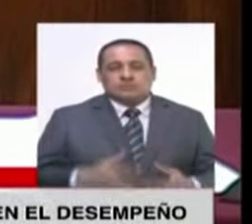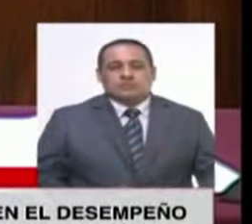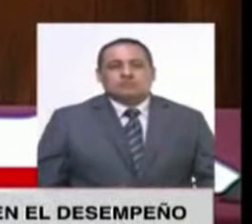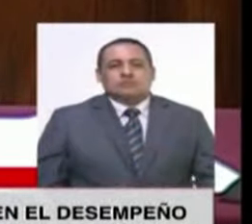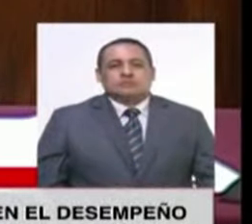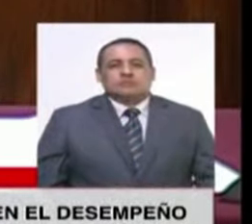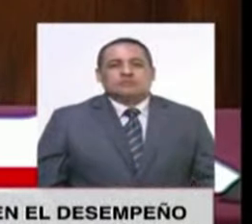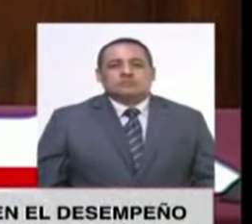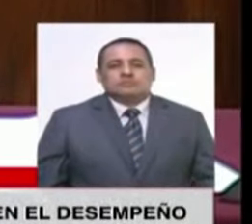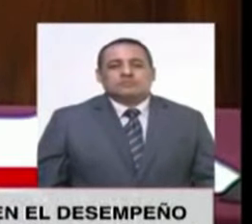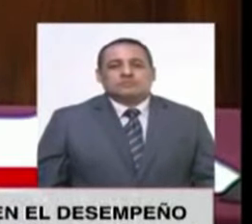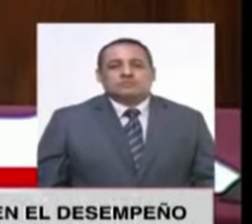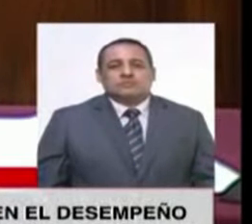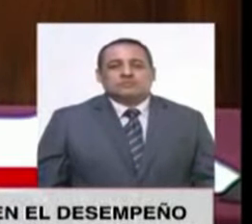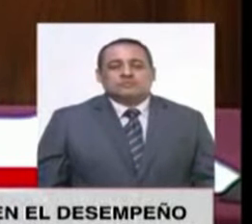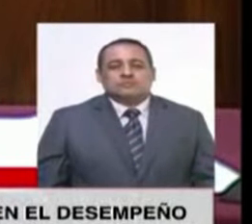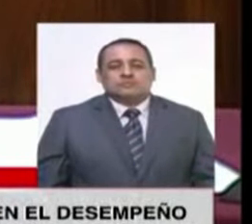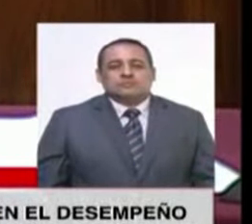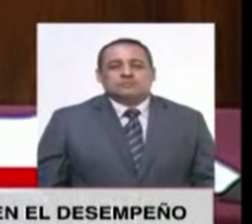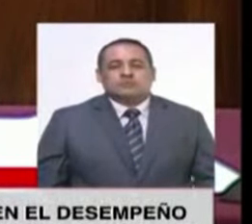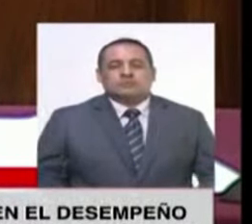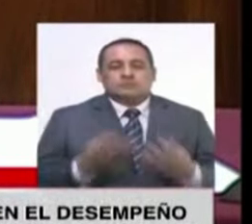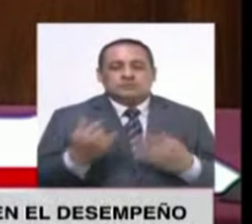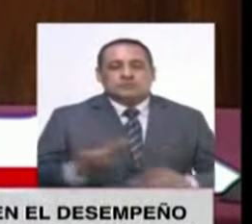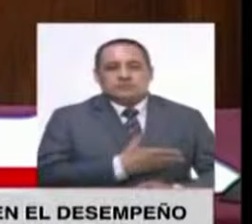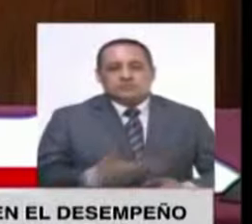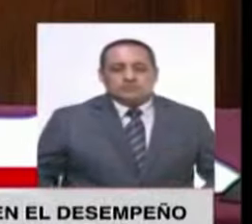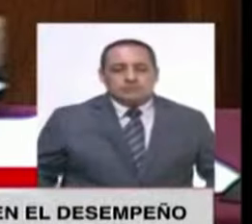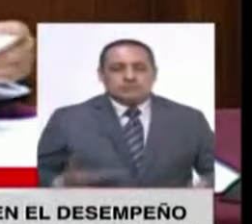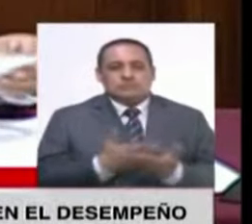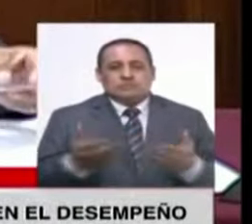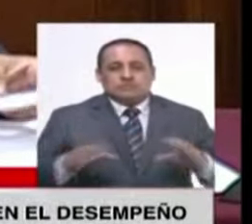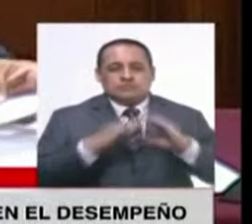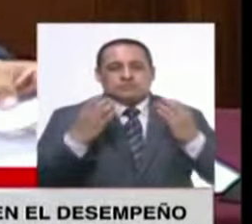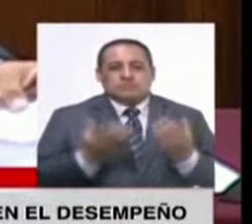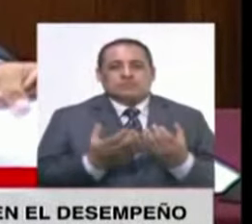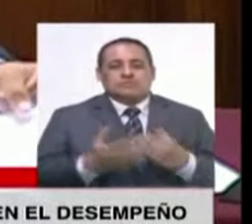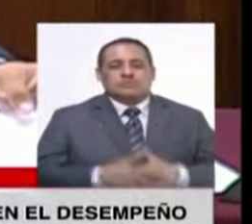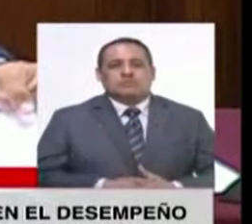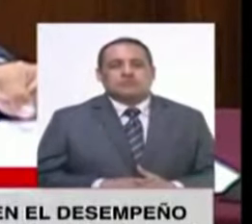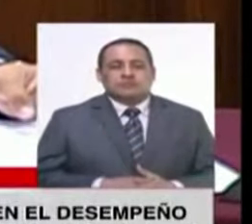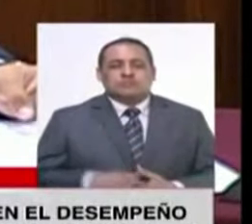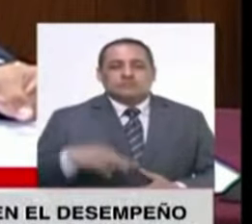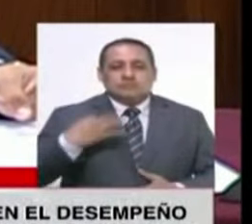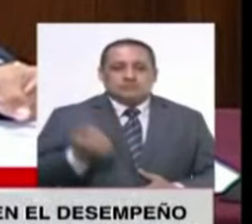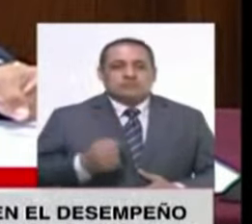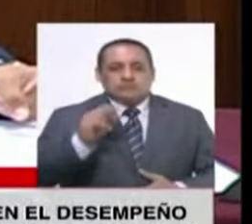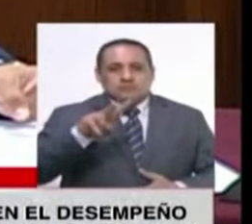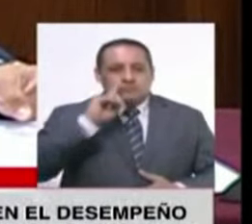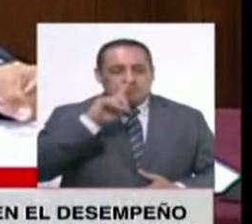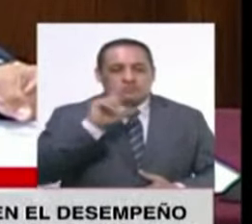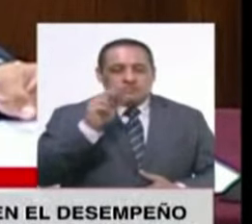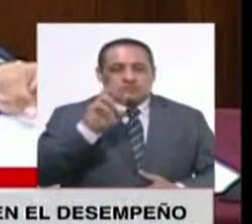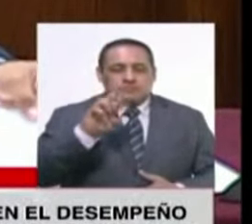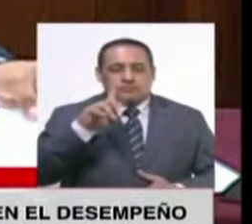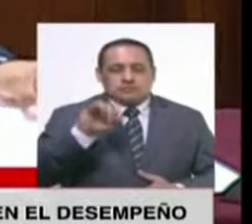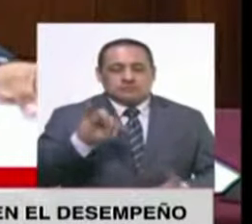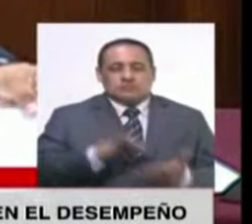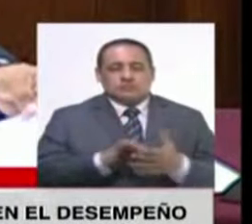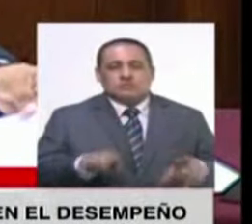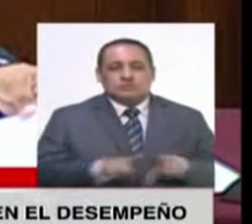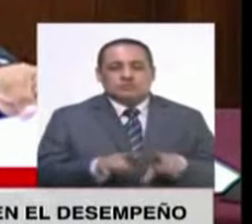uso de la palabra. Presidente, colegas congresistas, señor Villaverde, usted